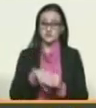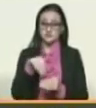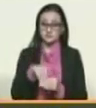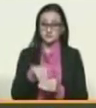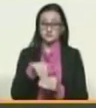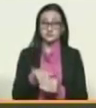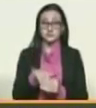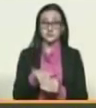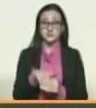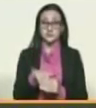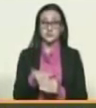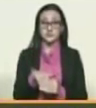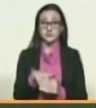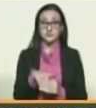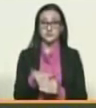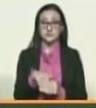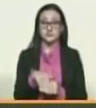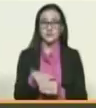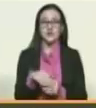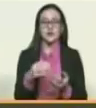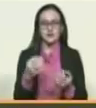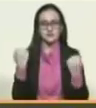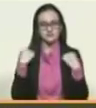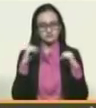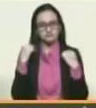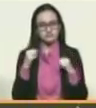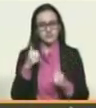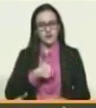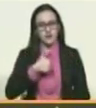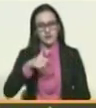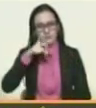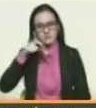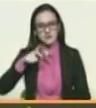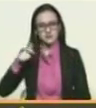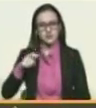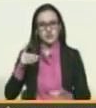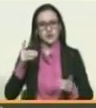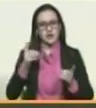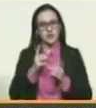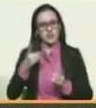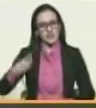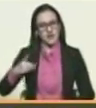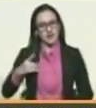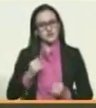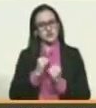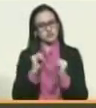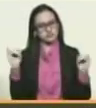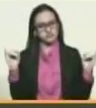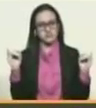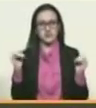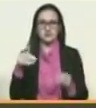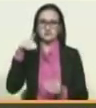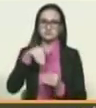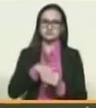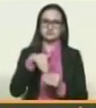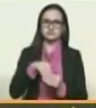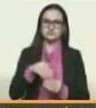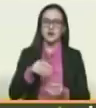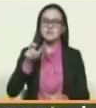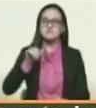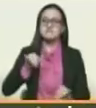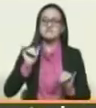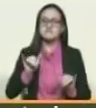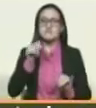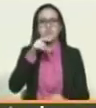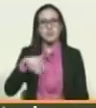sea solamente a través del ejercicio del derecho al voto, del ejercicio de la soberanía, que el pueblo de Venezuela se exprese, que el pueblo